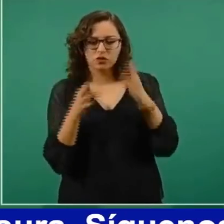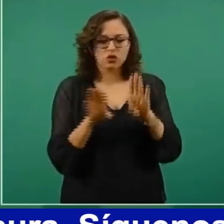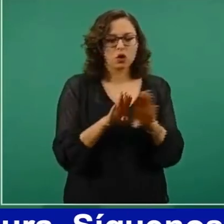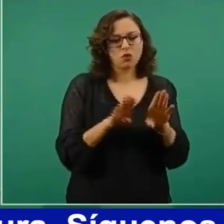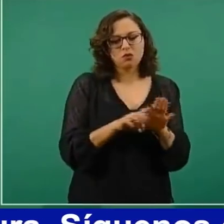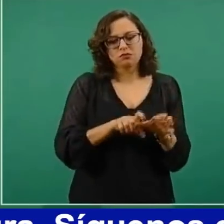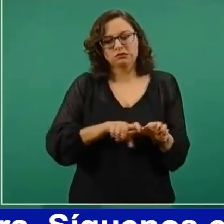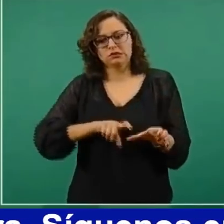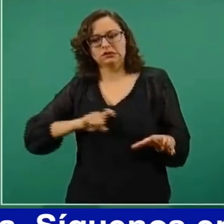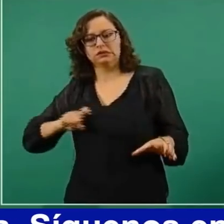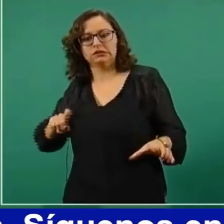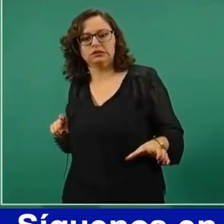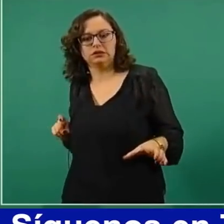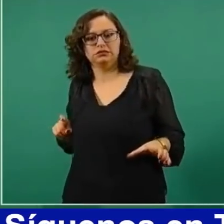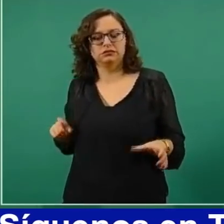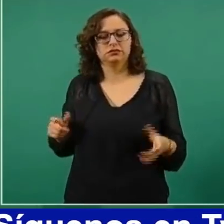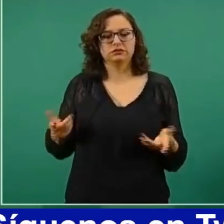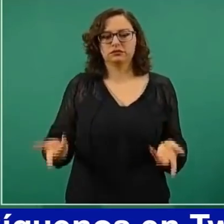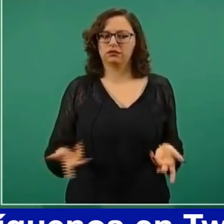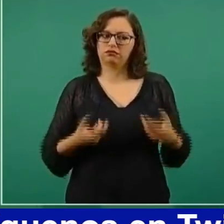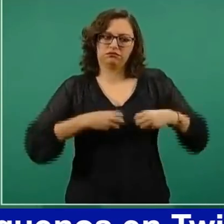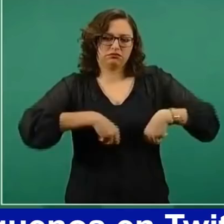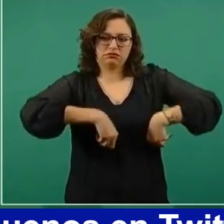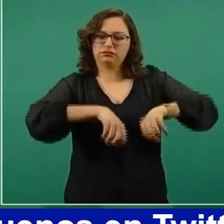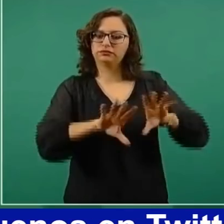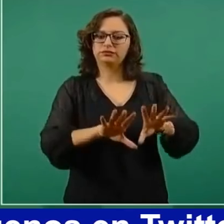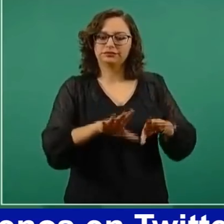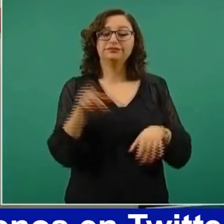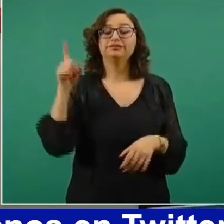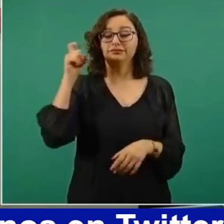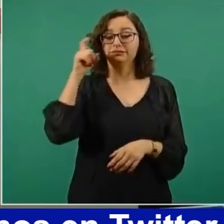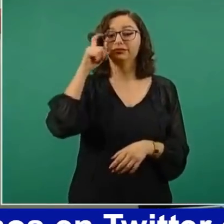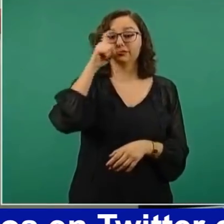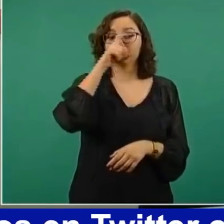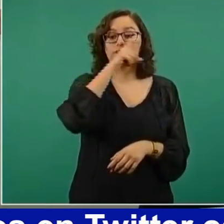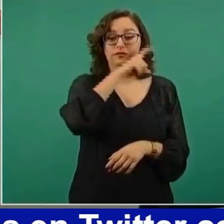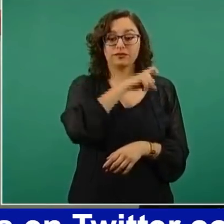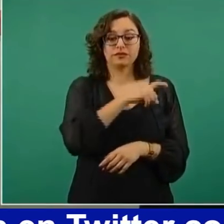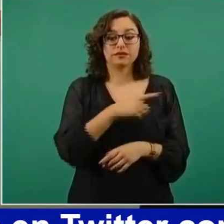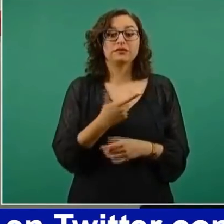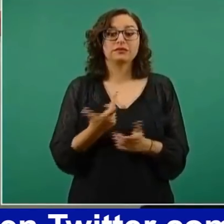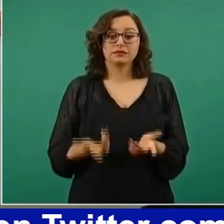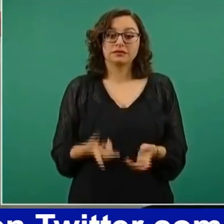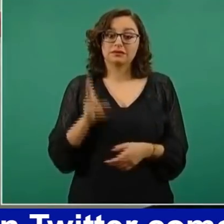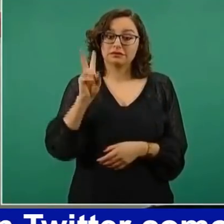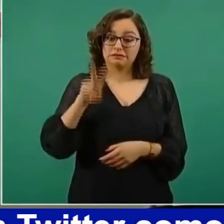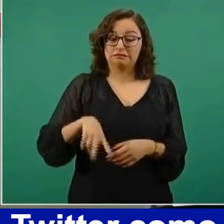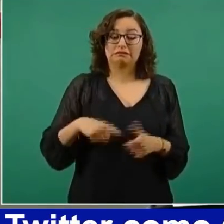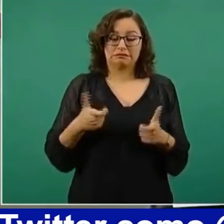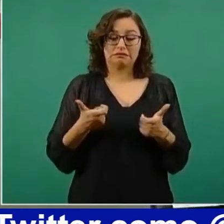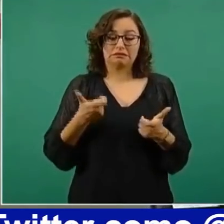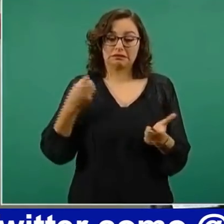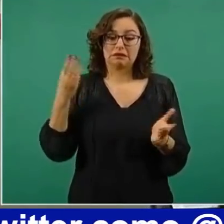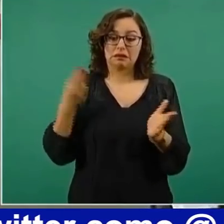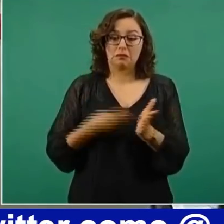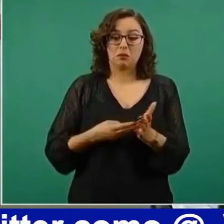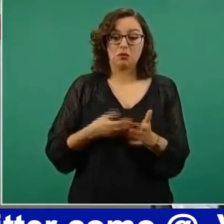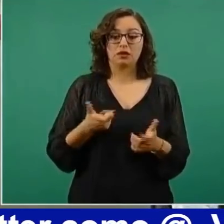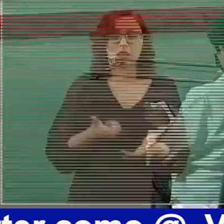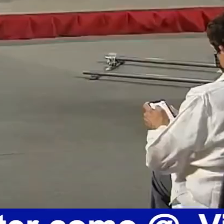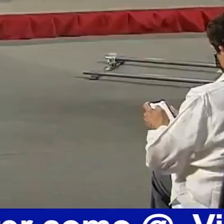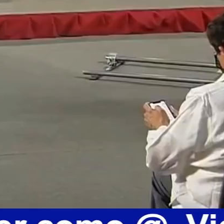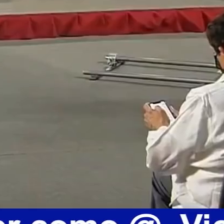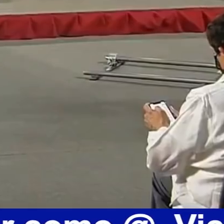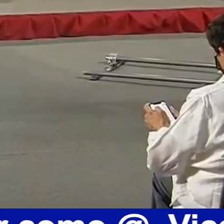de esa atadura adversa a la nación sin tener que pagar los costos que eso implica.